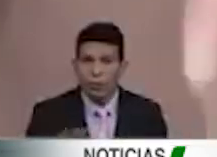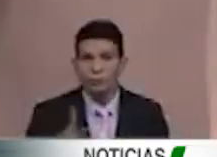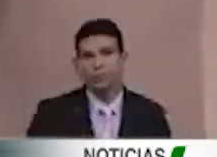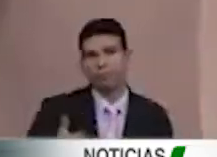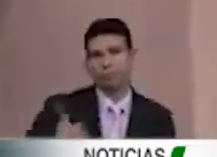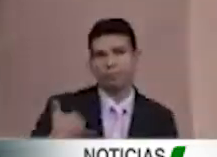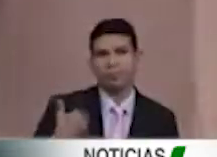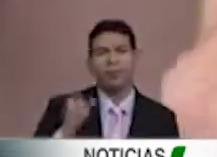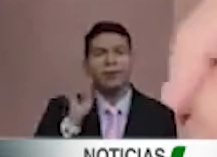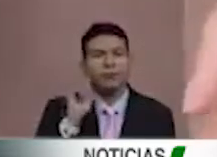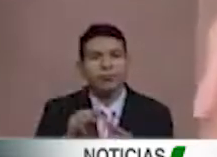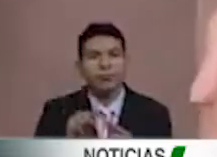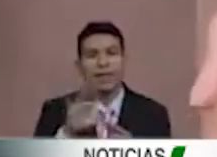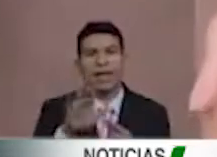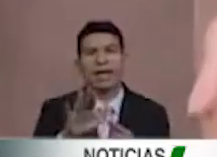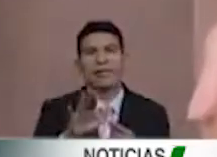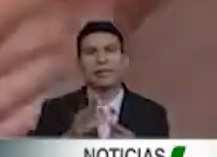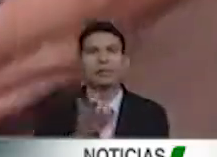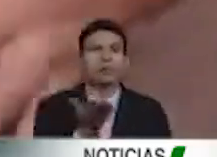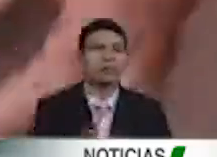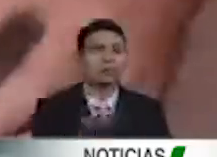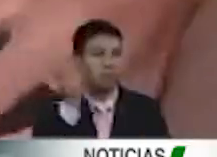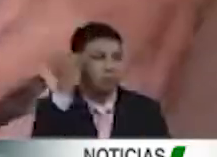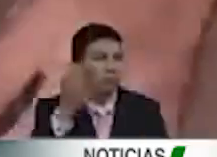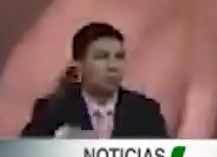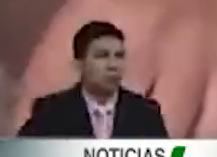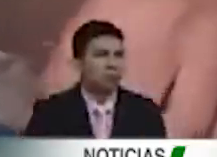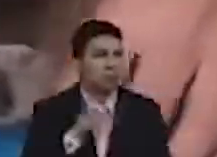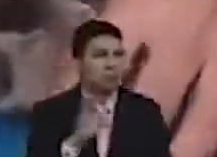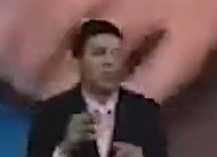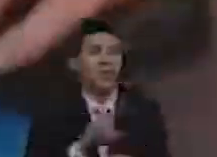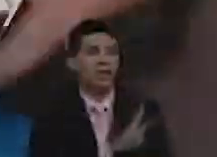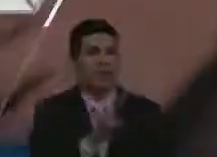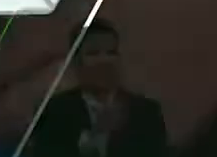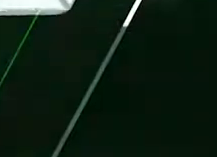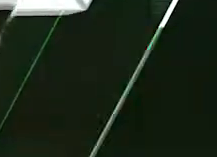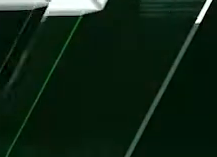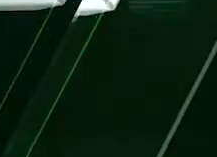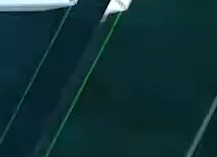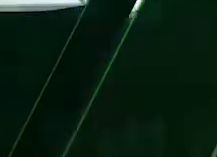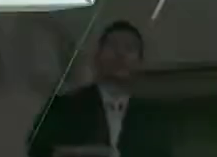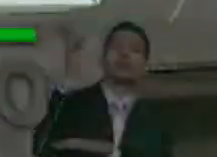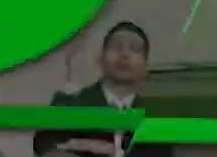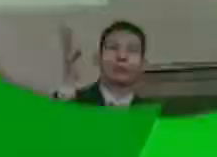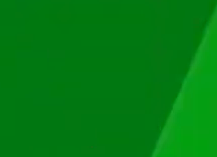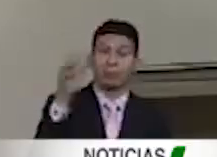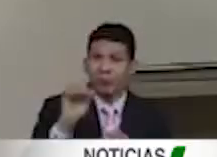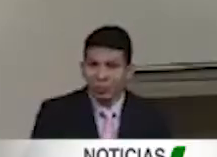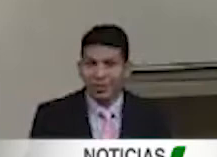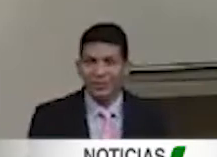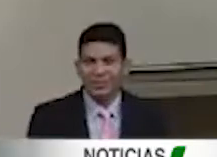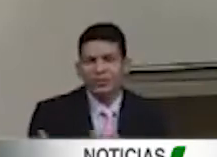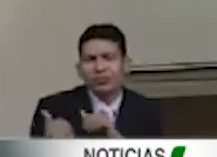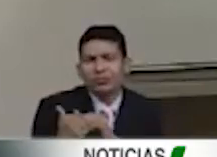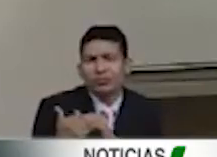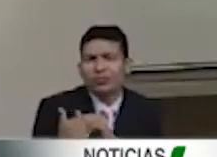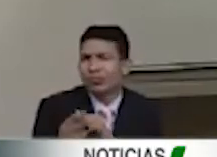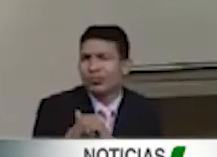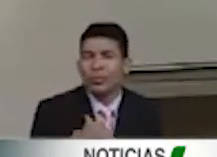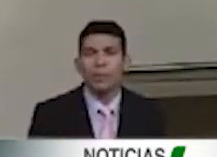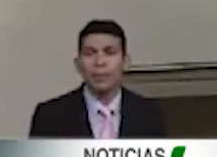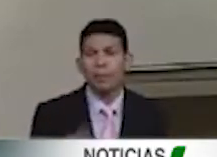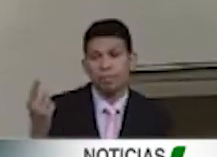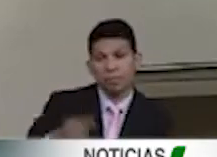también con esta iniciativa que tenemos con Valle in Mascotas. Entonces, por disposición de nuestra